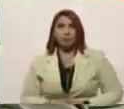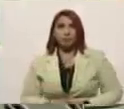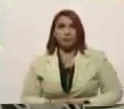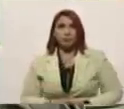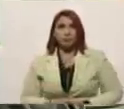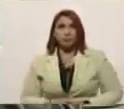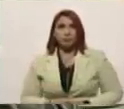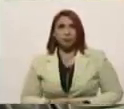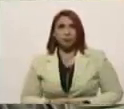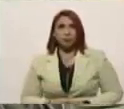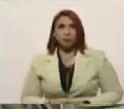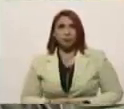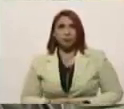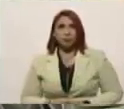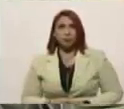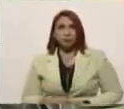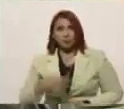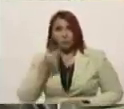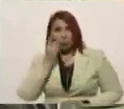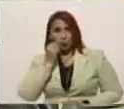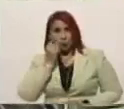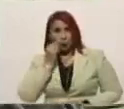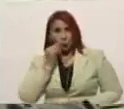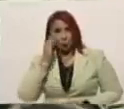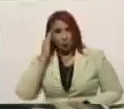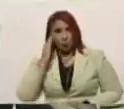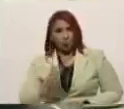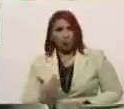señores comandantes de los componentes,